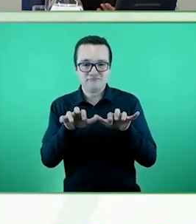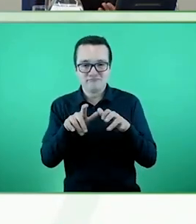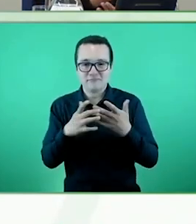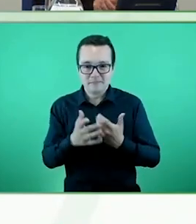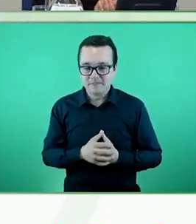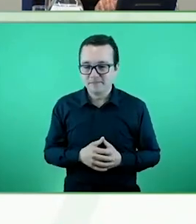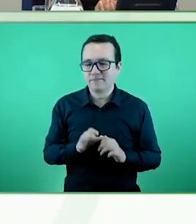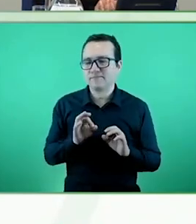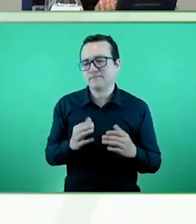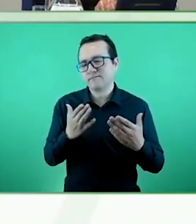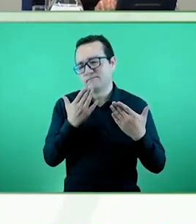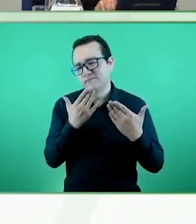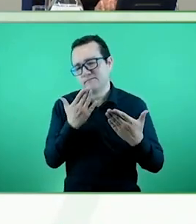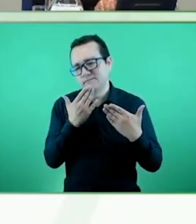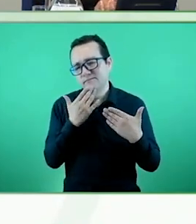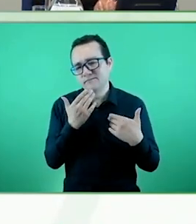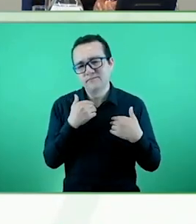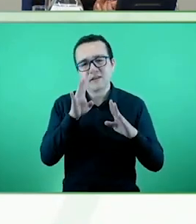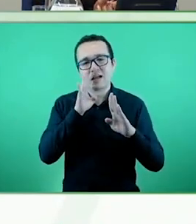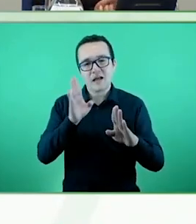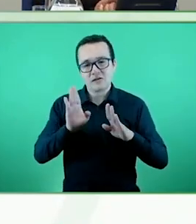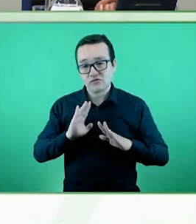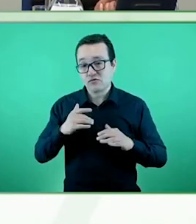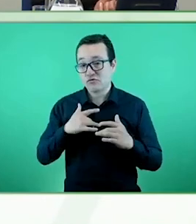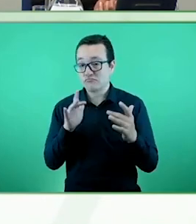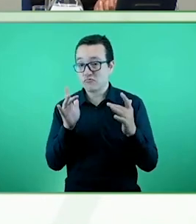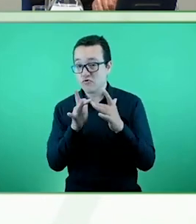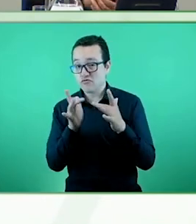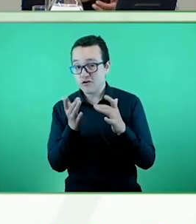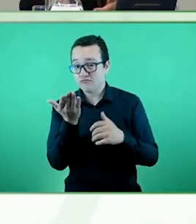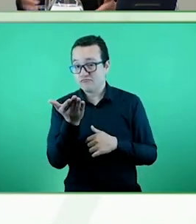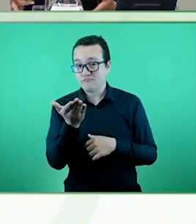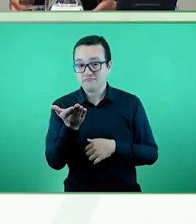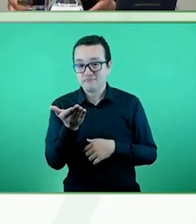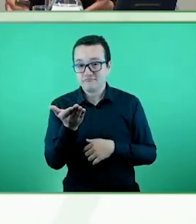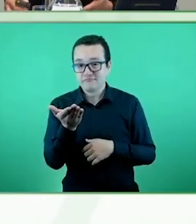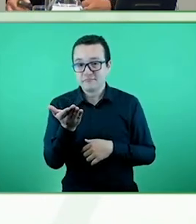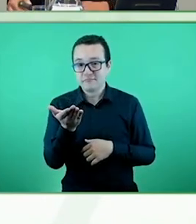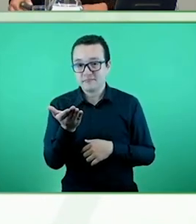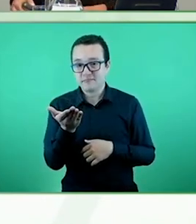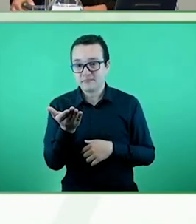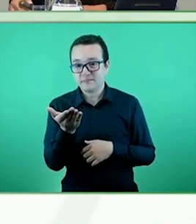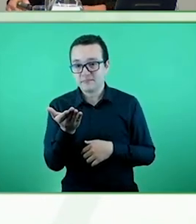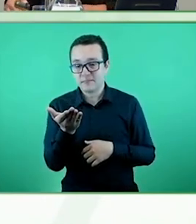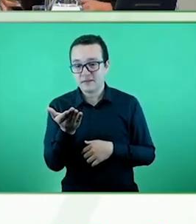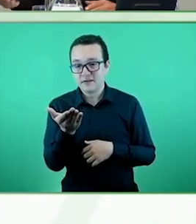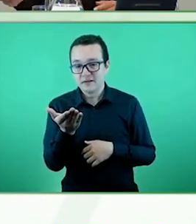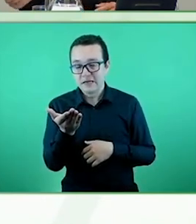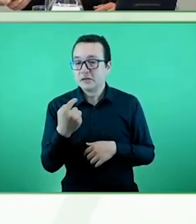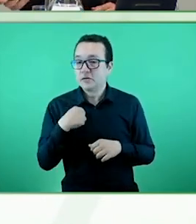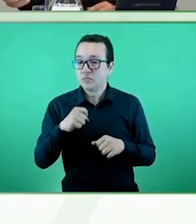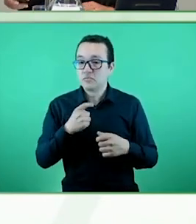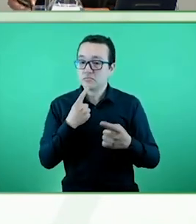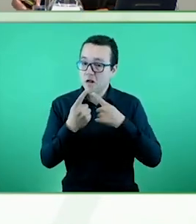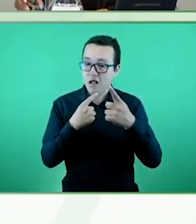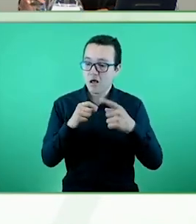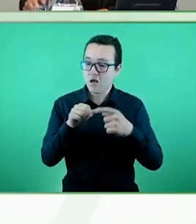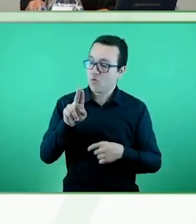atención. Dejo mi contacto, pues, con mucho gusto desde la OIT podamos conversar y cooperar. Muchas